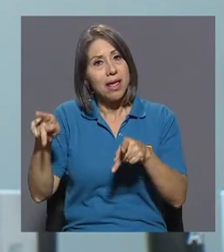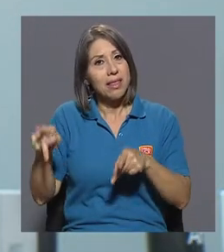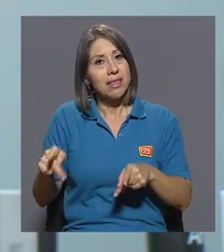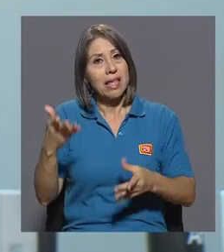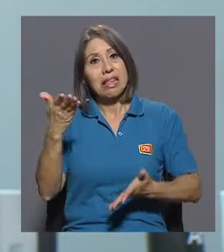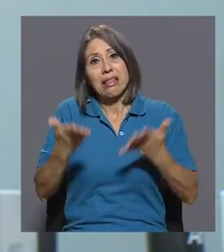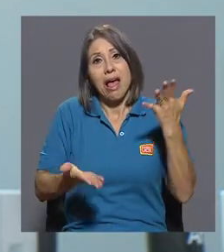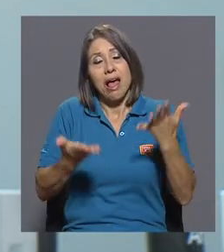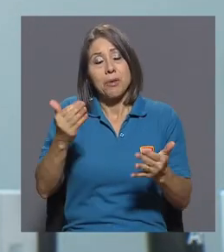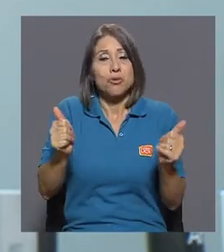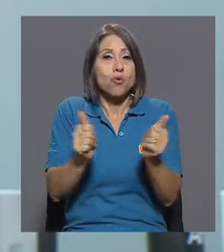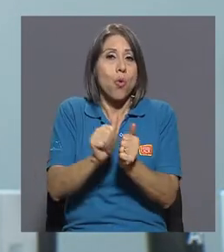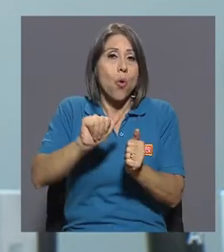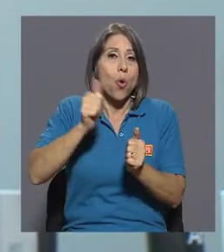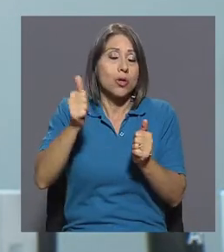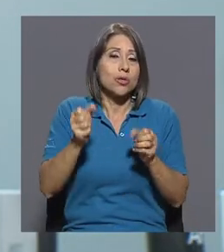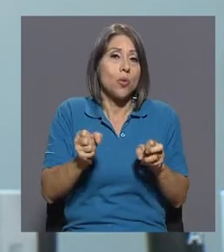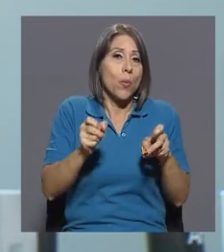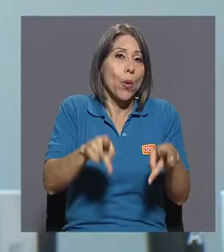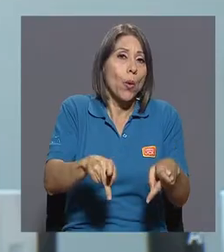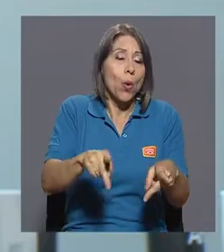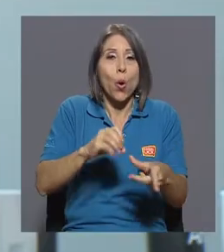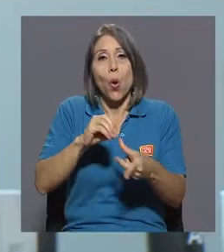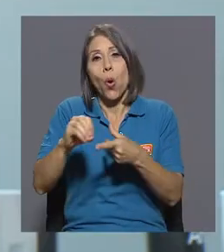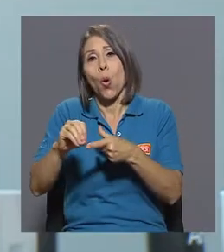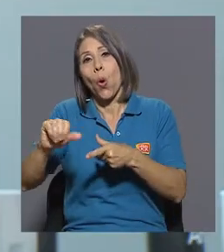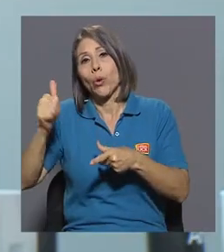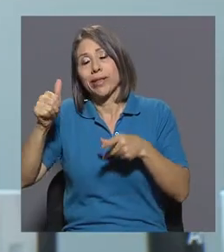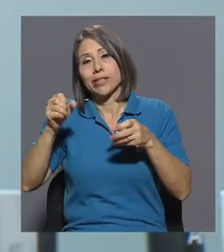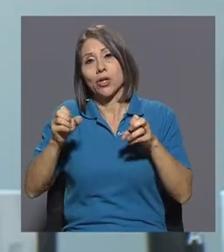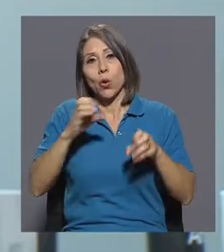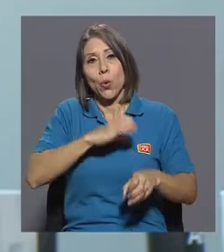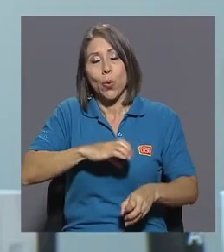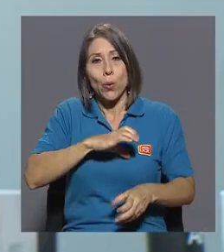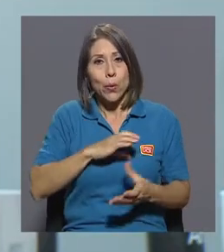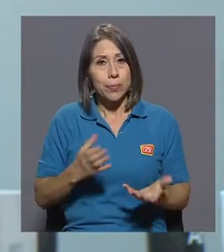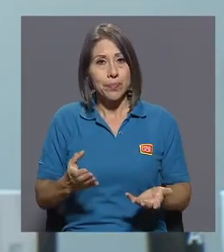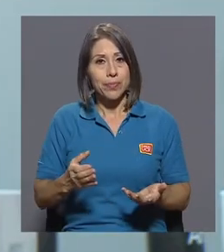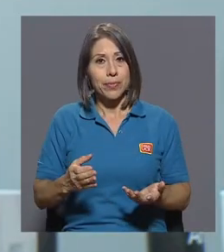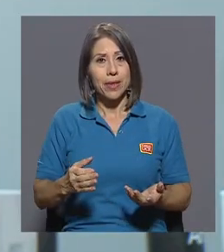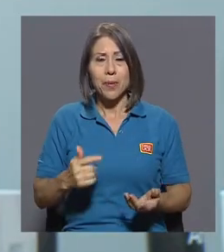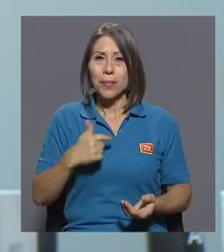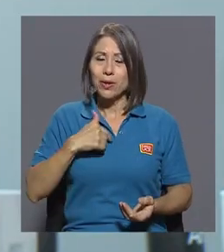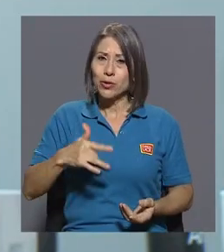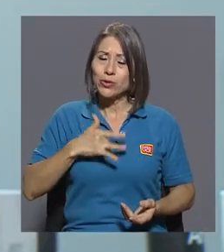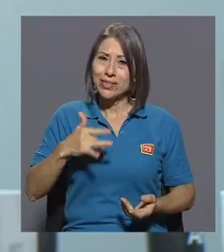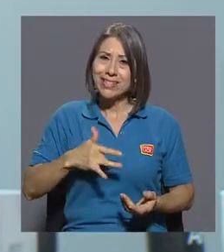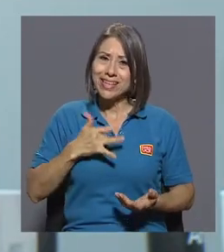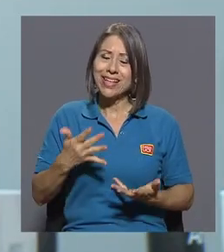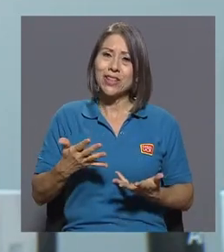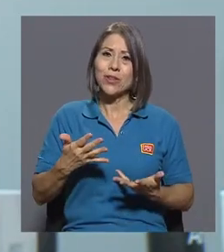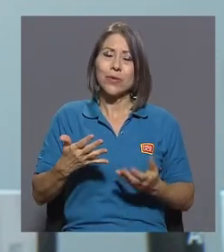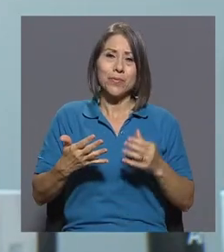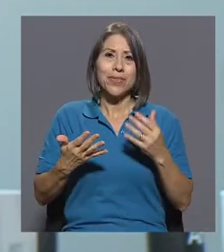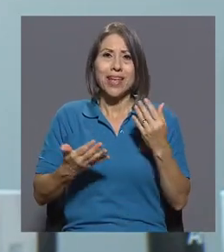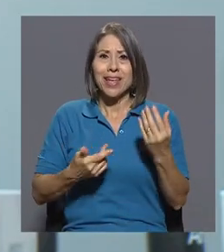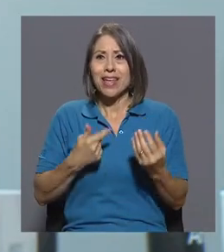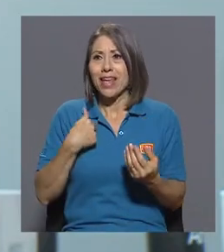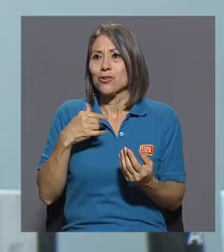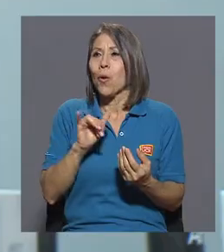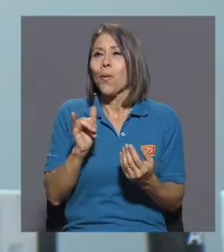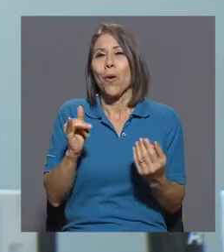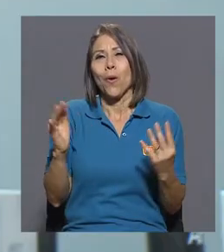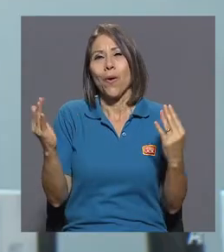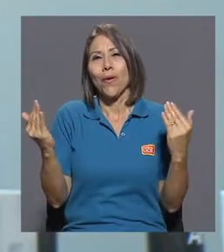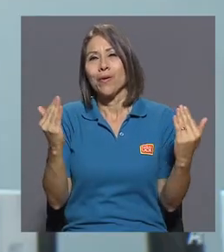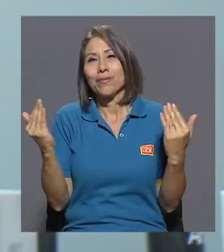oportunidades o otras condiciones, pero siento que le barajan a uno unas cartas y uno con esas manos que